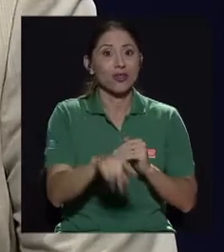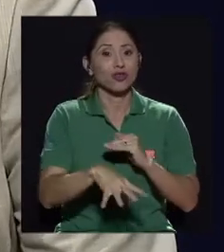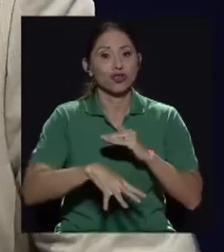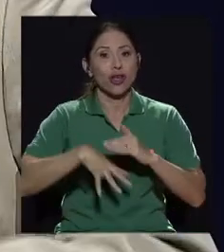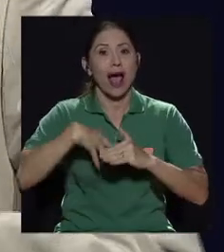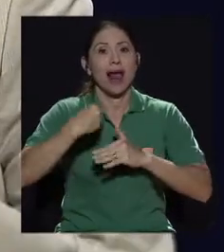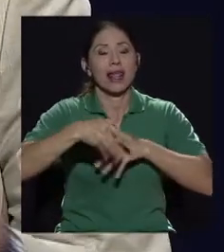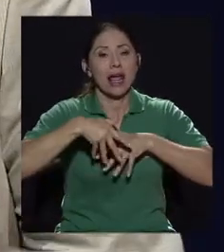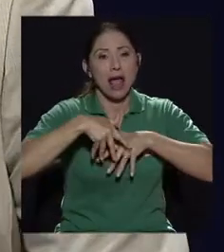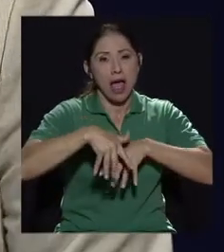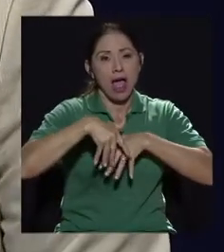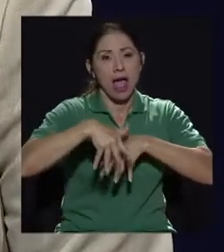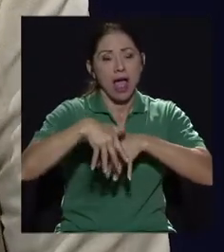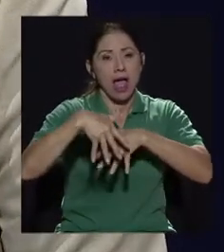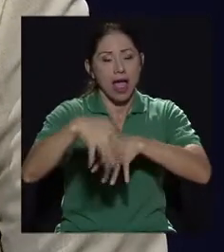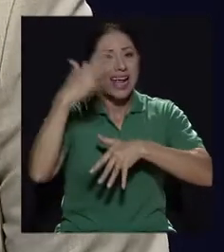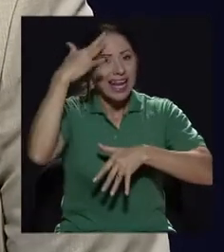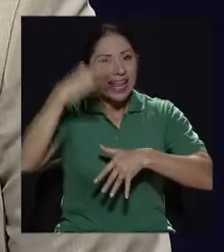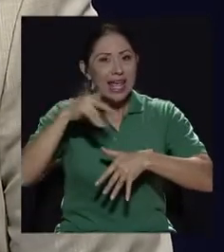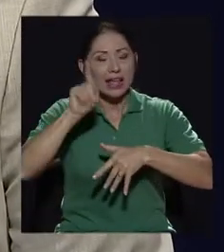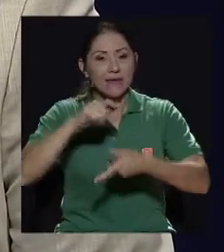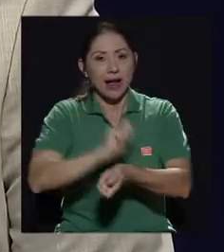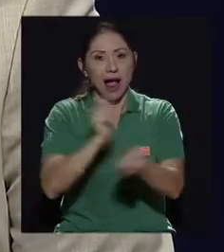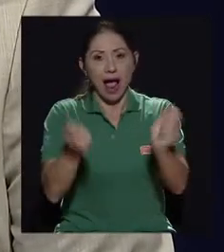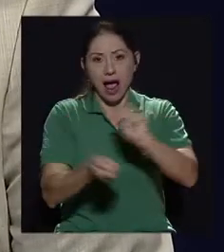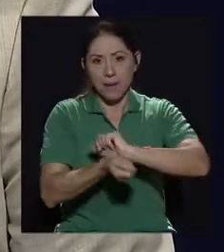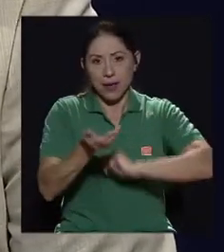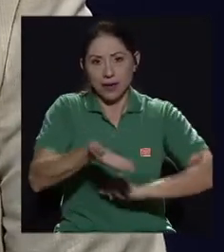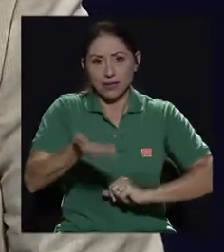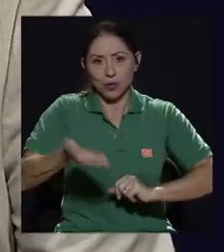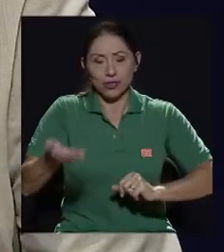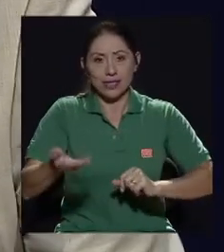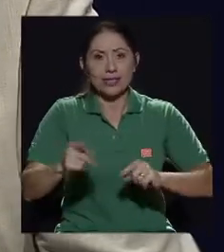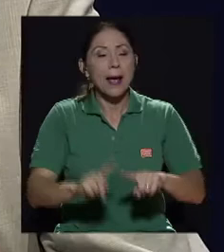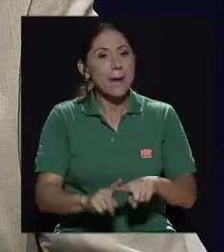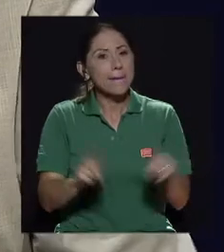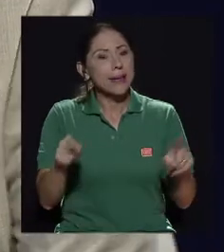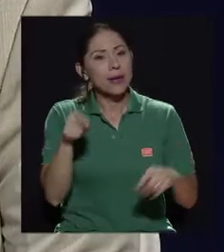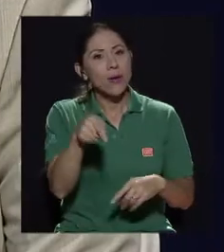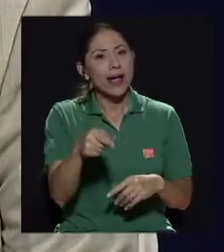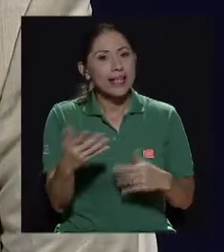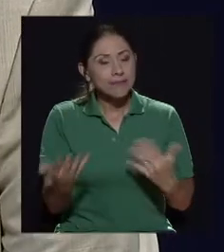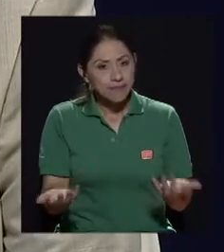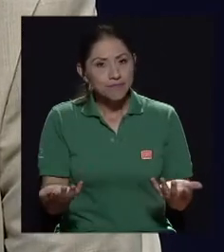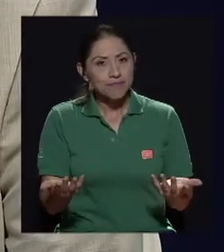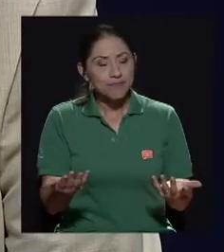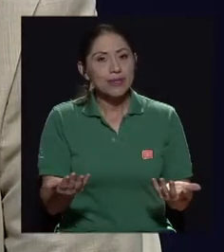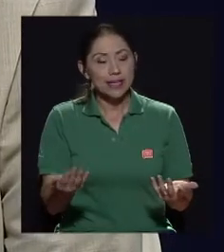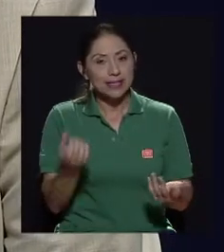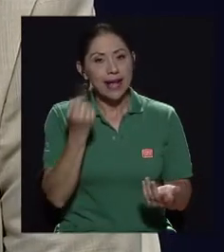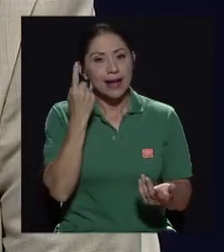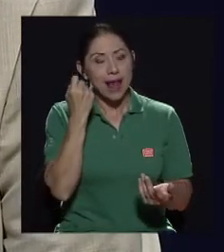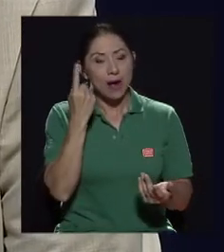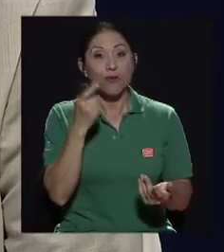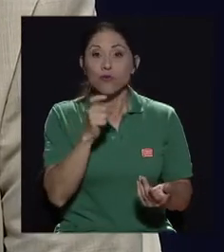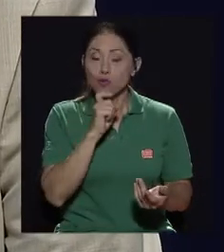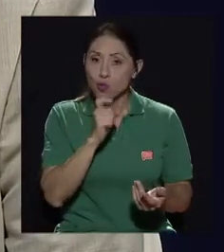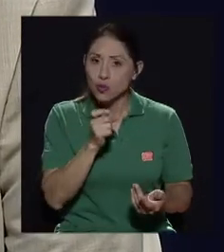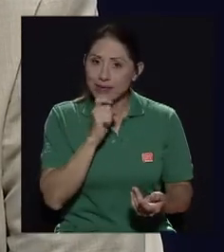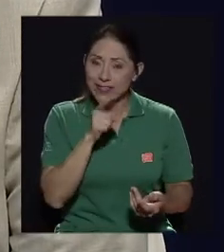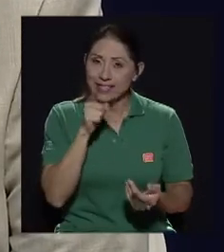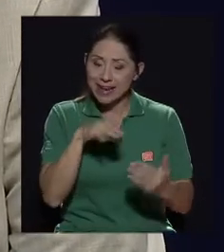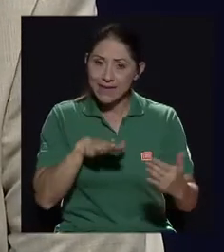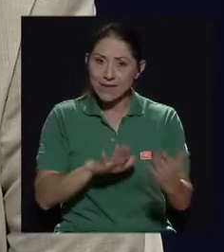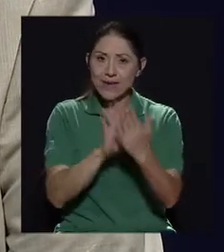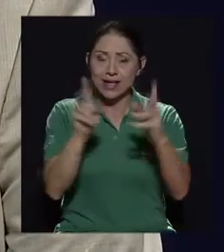marchar porque creían que había que cambiar las cosas entonces puedo ahí está claro de que fue muy difícil y darko el